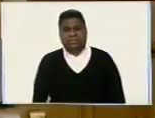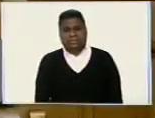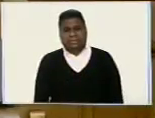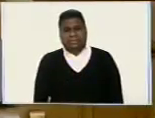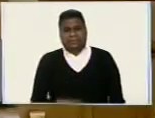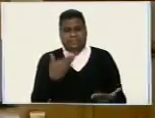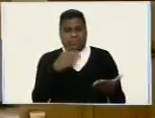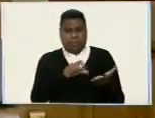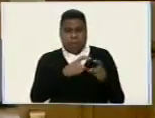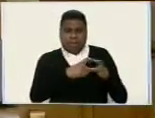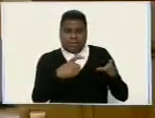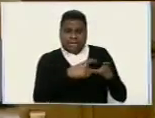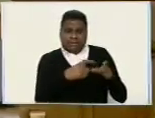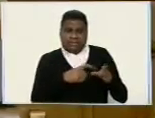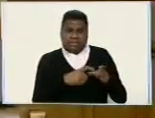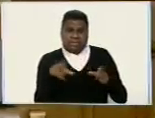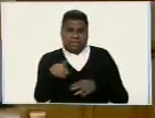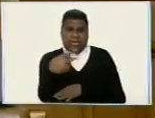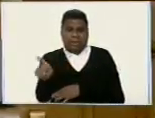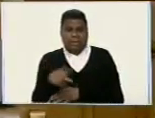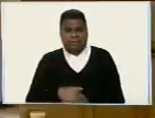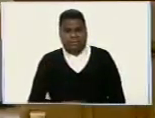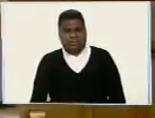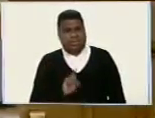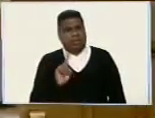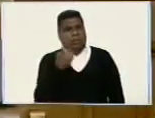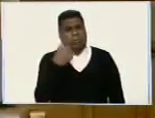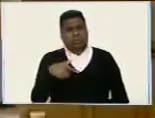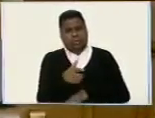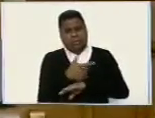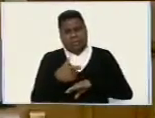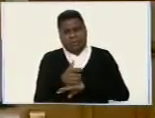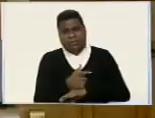patria. Pero fíjense, el único gobernador que se le puso